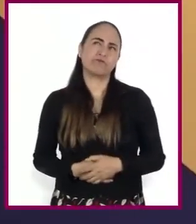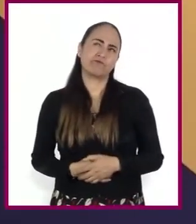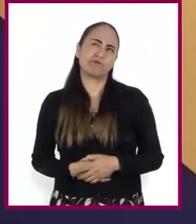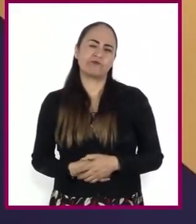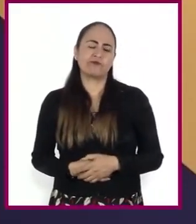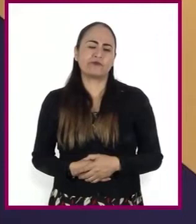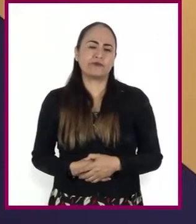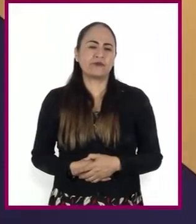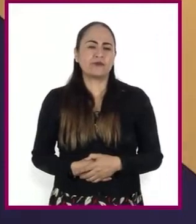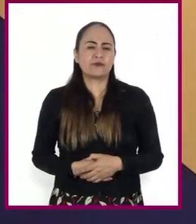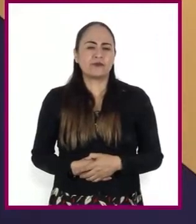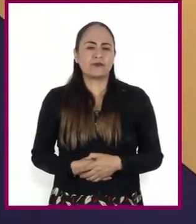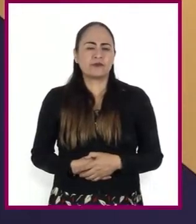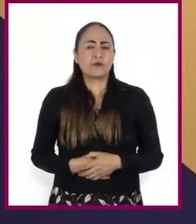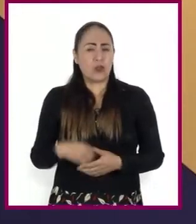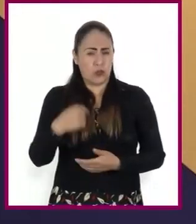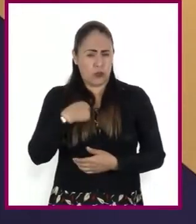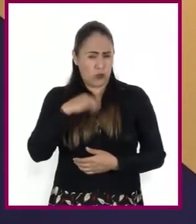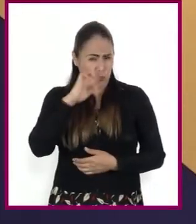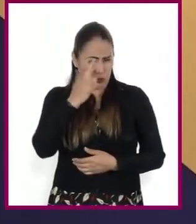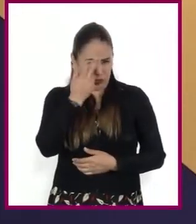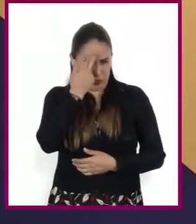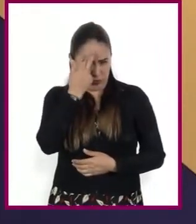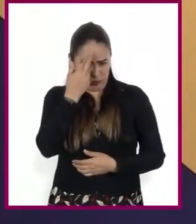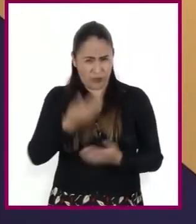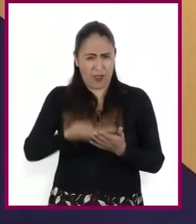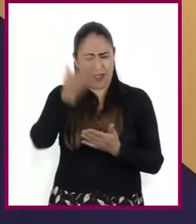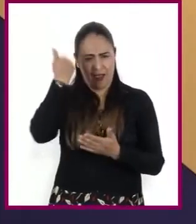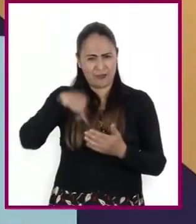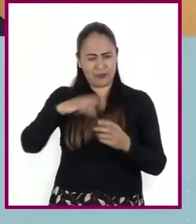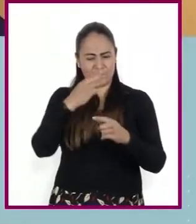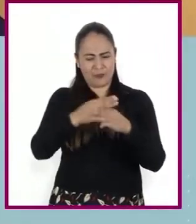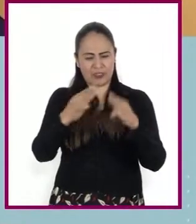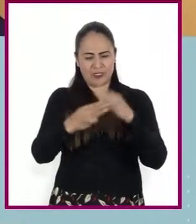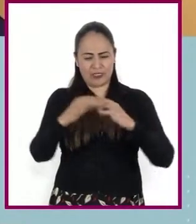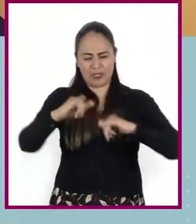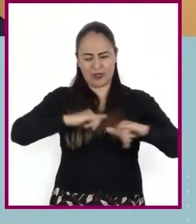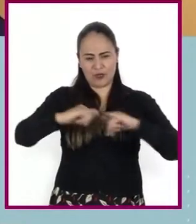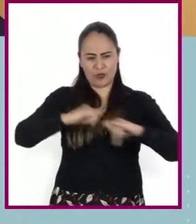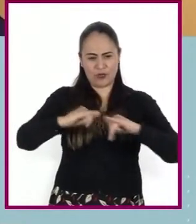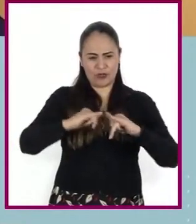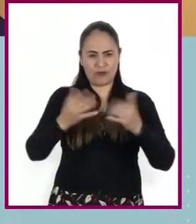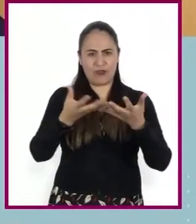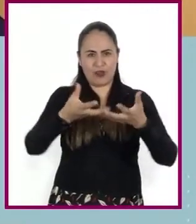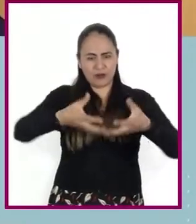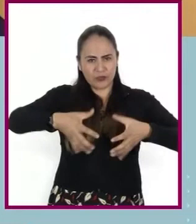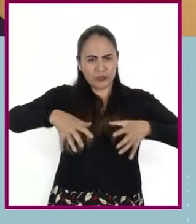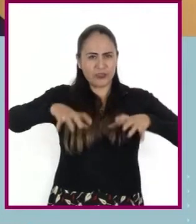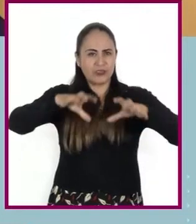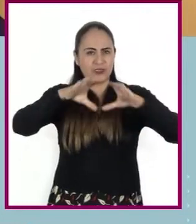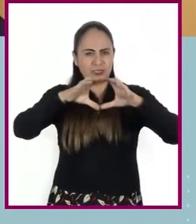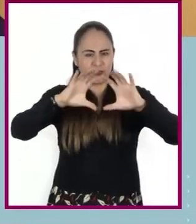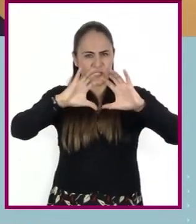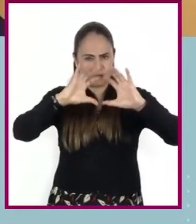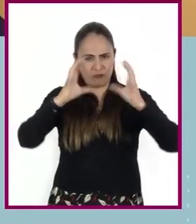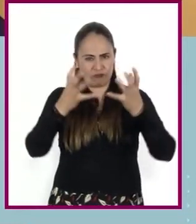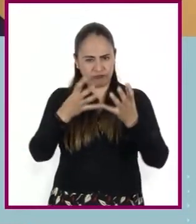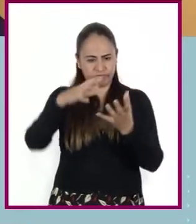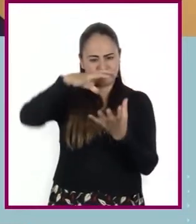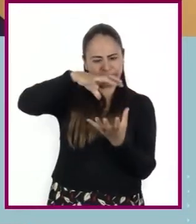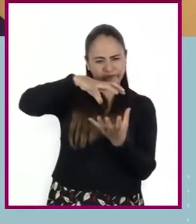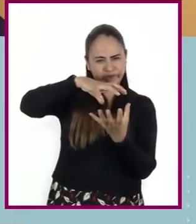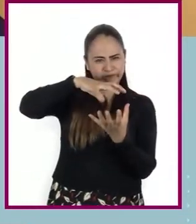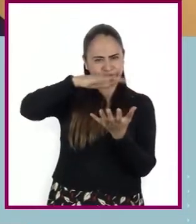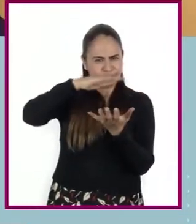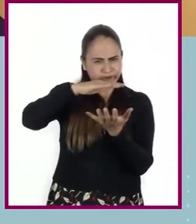Pues recuerdo que en mis clases de geografía decíamos redonda y achatada por los polos. Creo